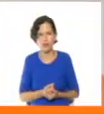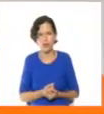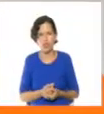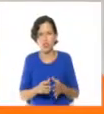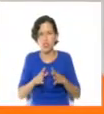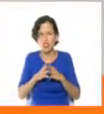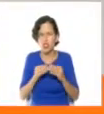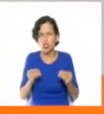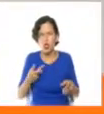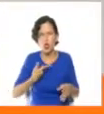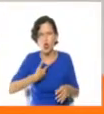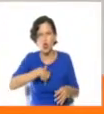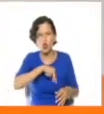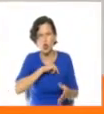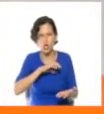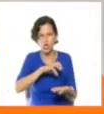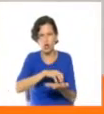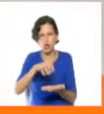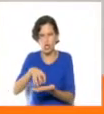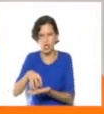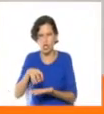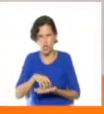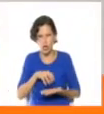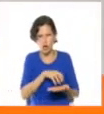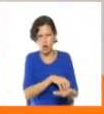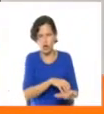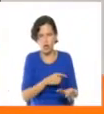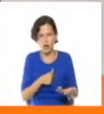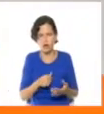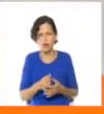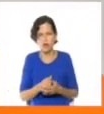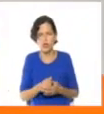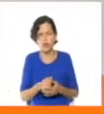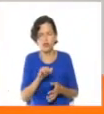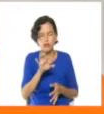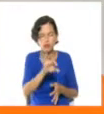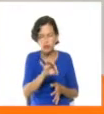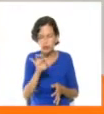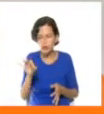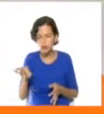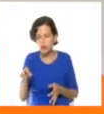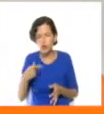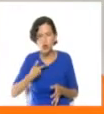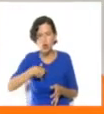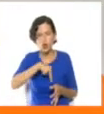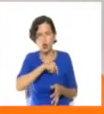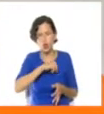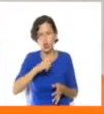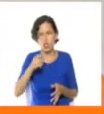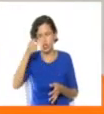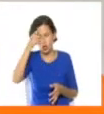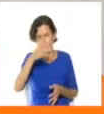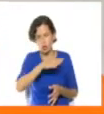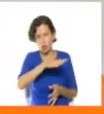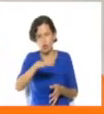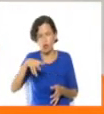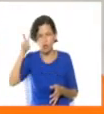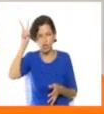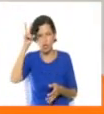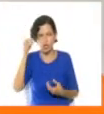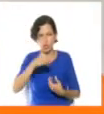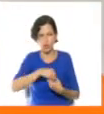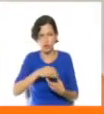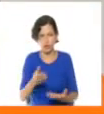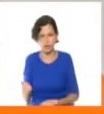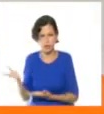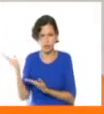de todos nuestros estados y vamos a ir ubicando nuestros pueblos indígenas dentro de ella. Vamos